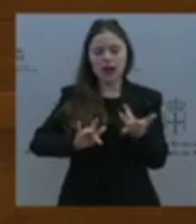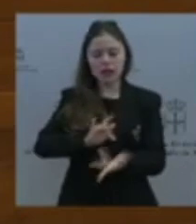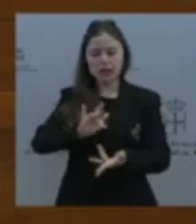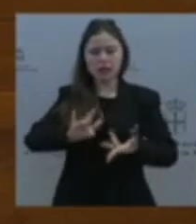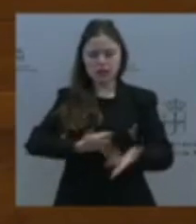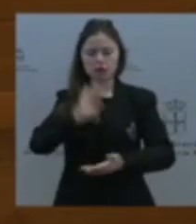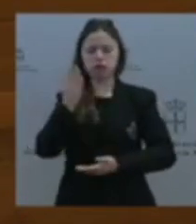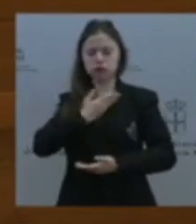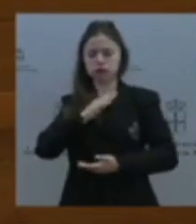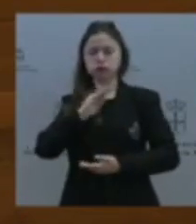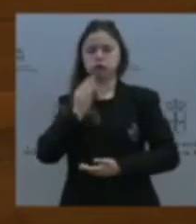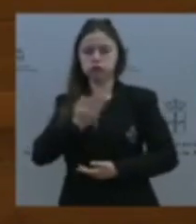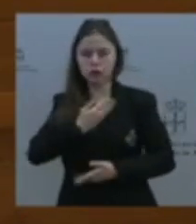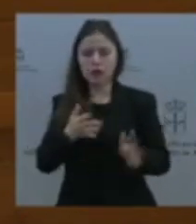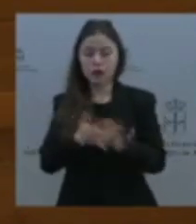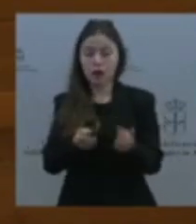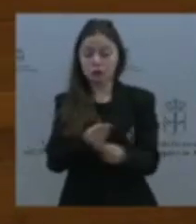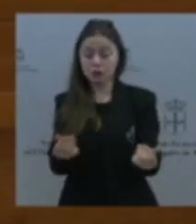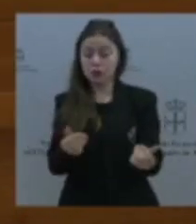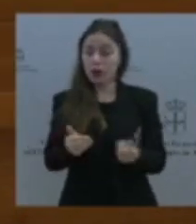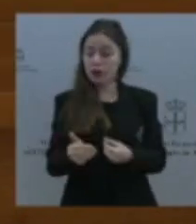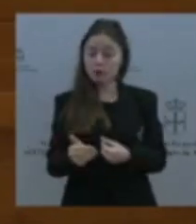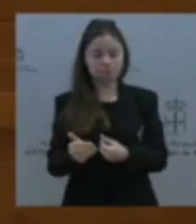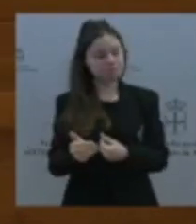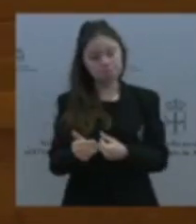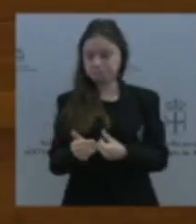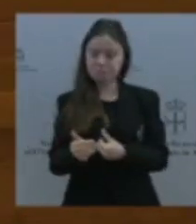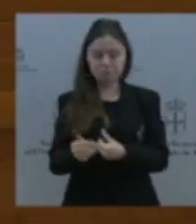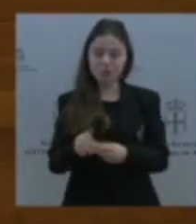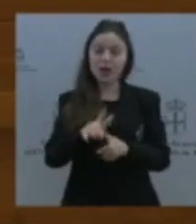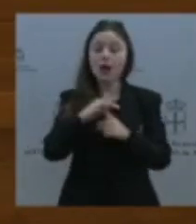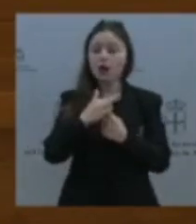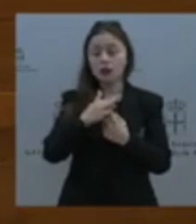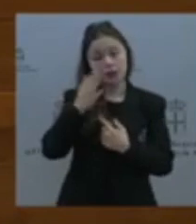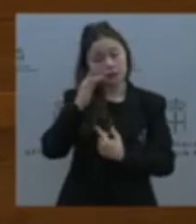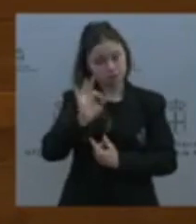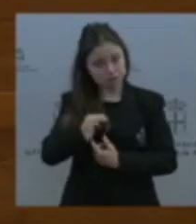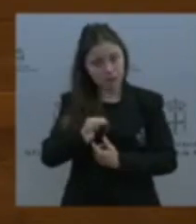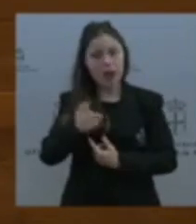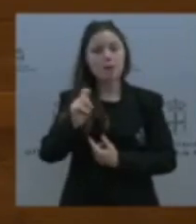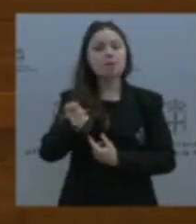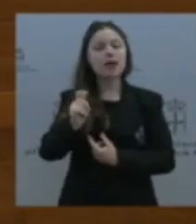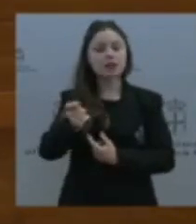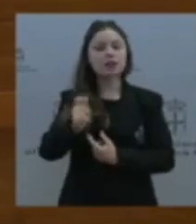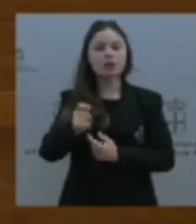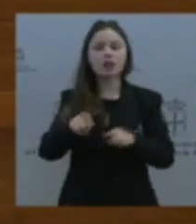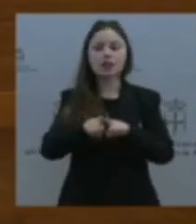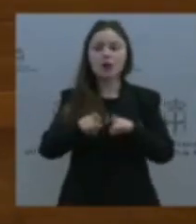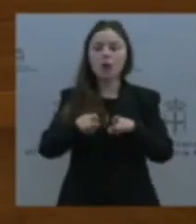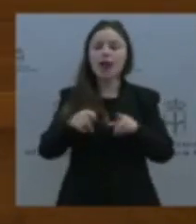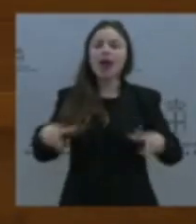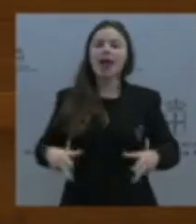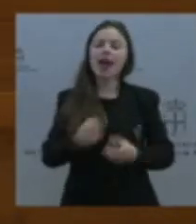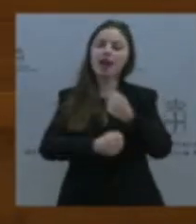próximamente. En este contexto, es más cierto que nunca que las pensiones están sosteniendo la economía social y familiar